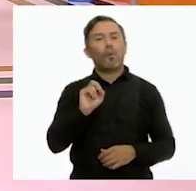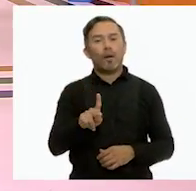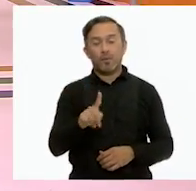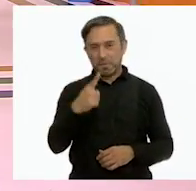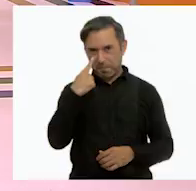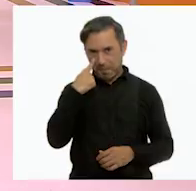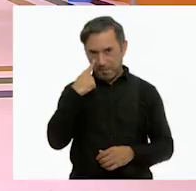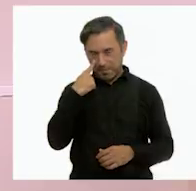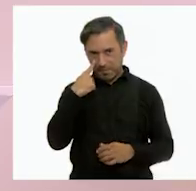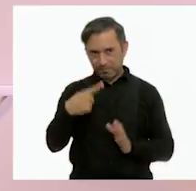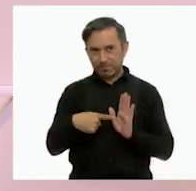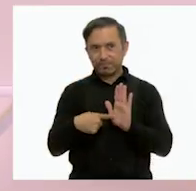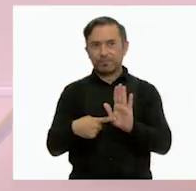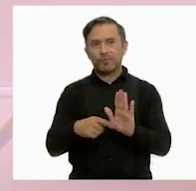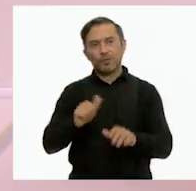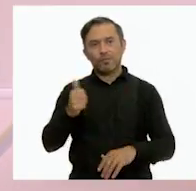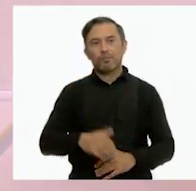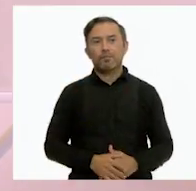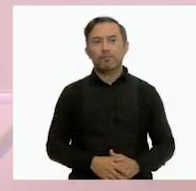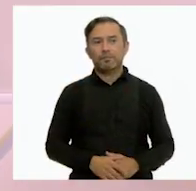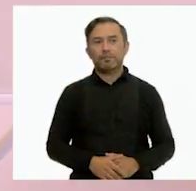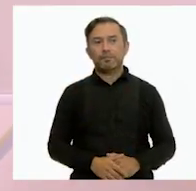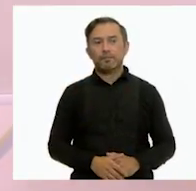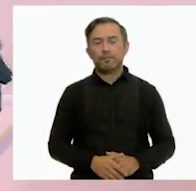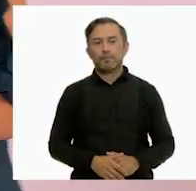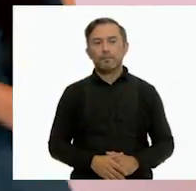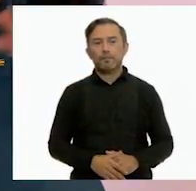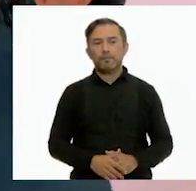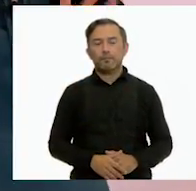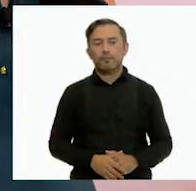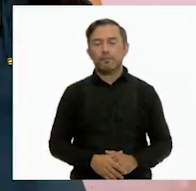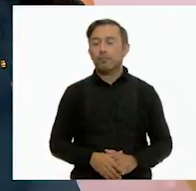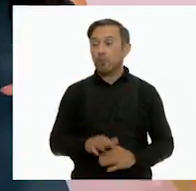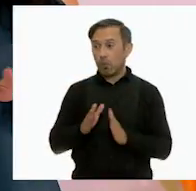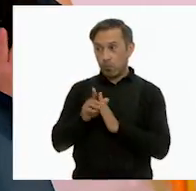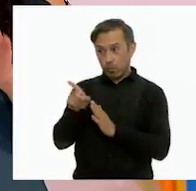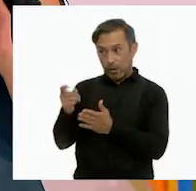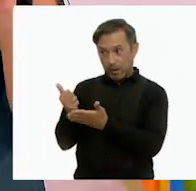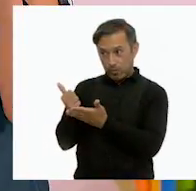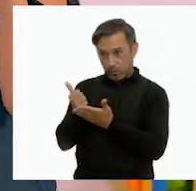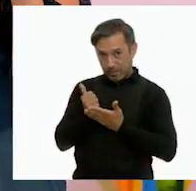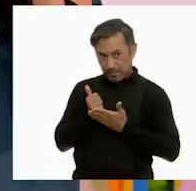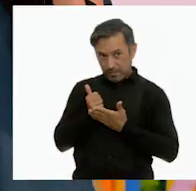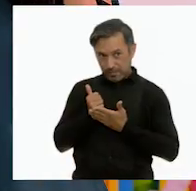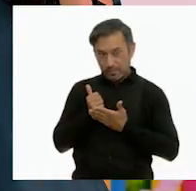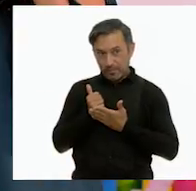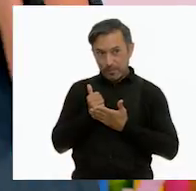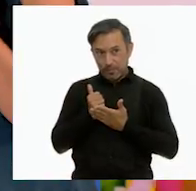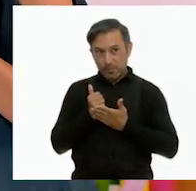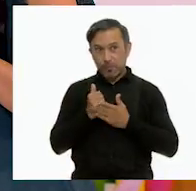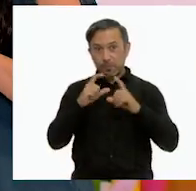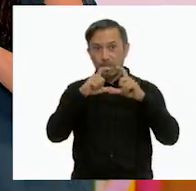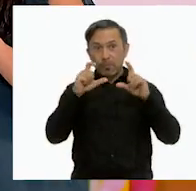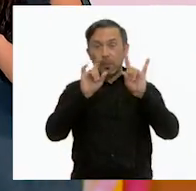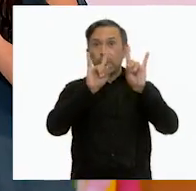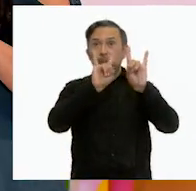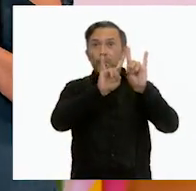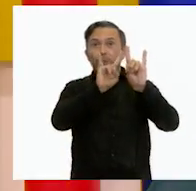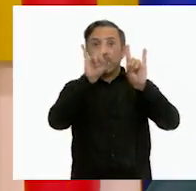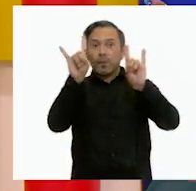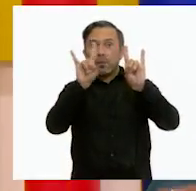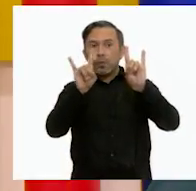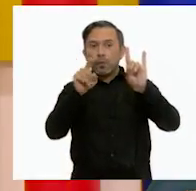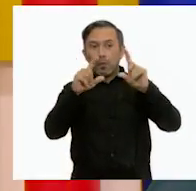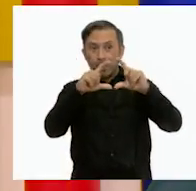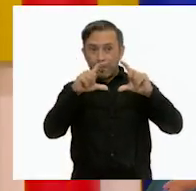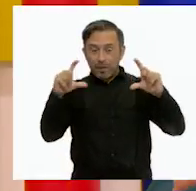siguiente. Tú me vas a ayudar a colocar unos letreritos donde tú creas